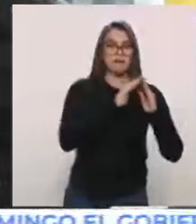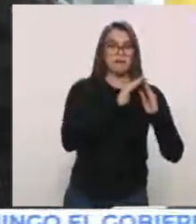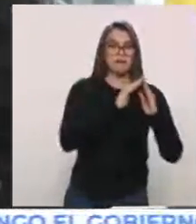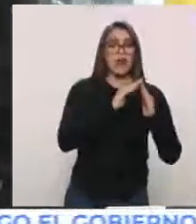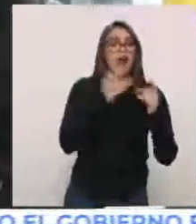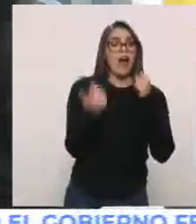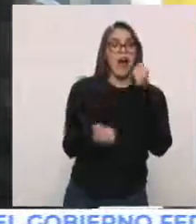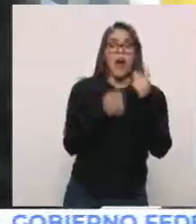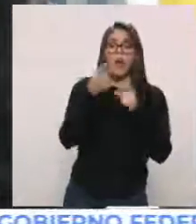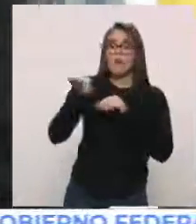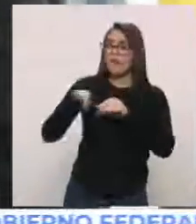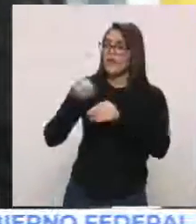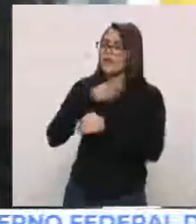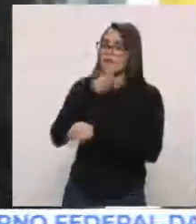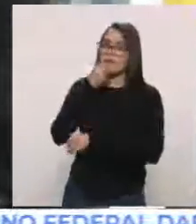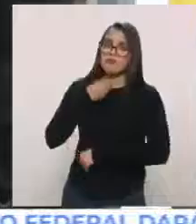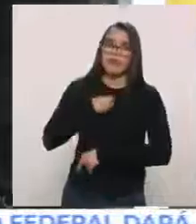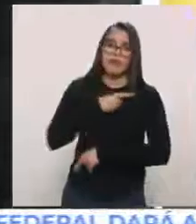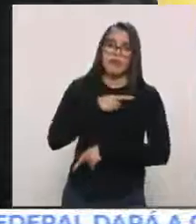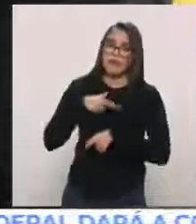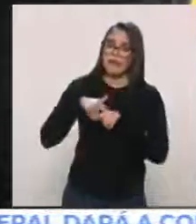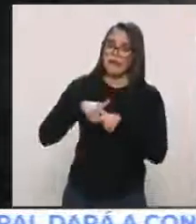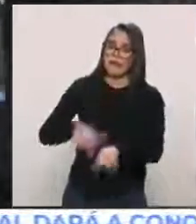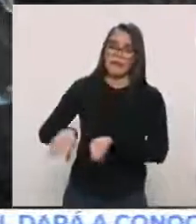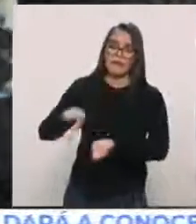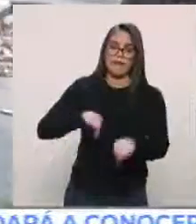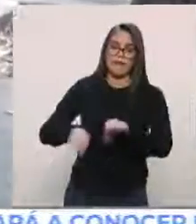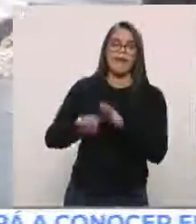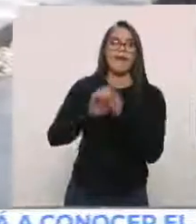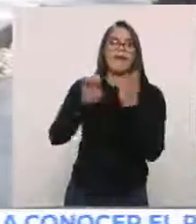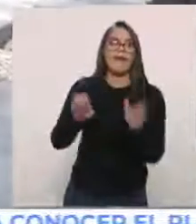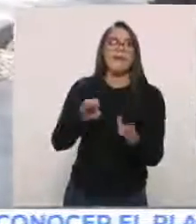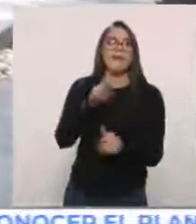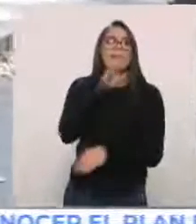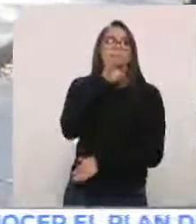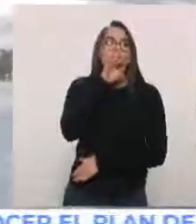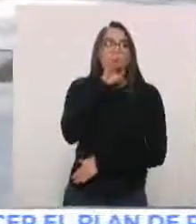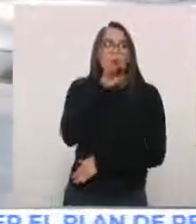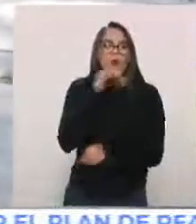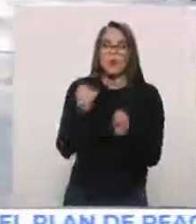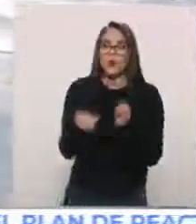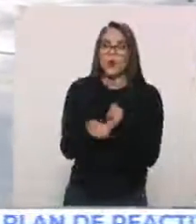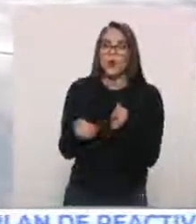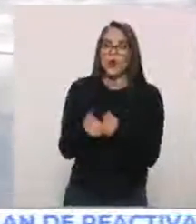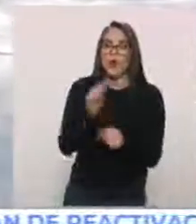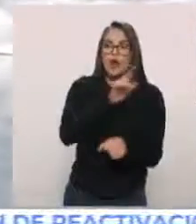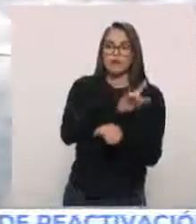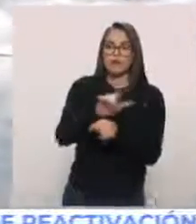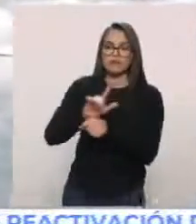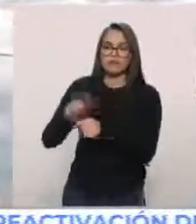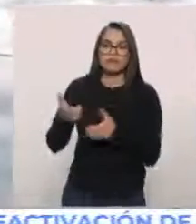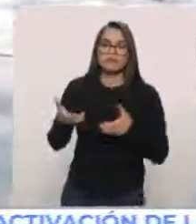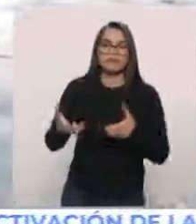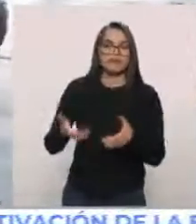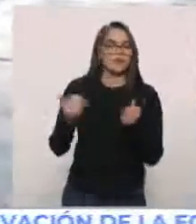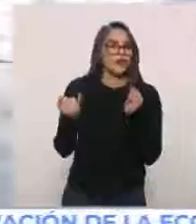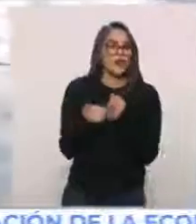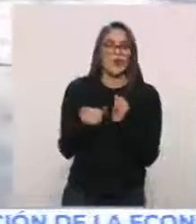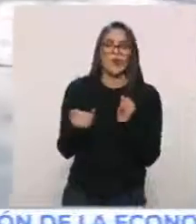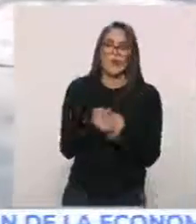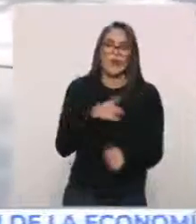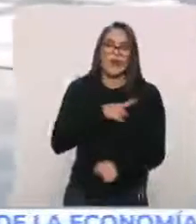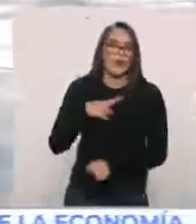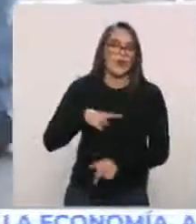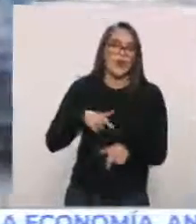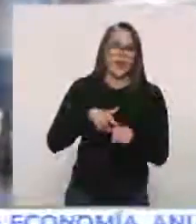deben seguir operando. Es el caso de la recolección de basura y limpia, que deben seguir a pesar de las circunstancias y con las medidas de